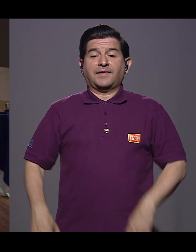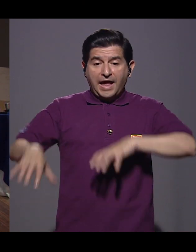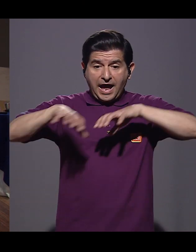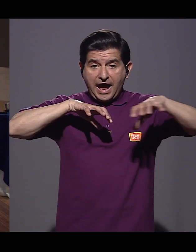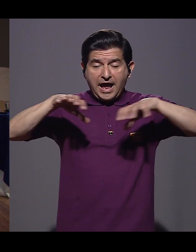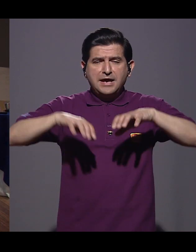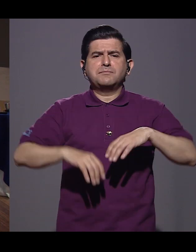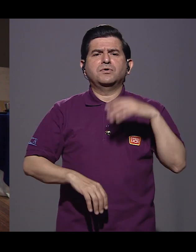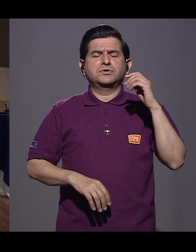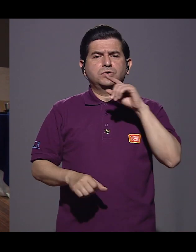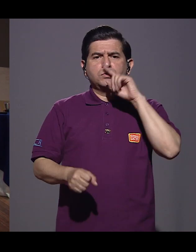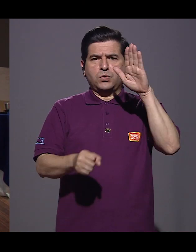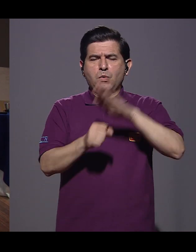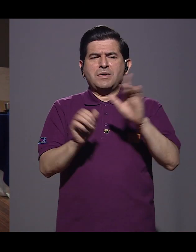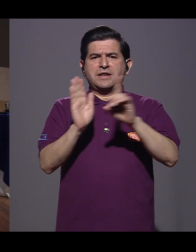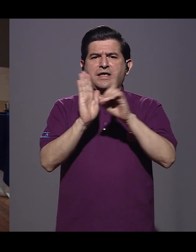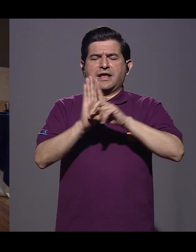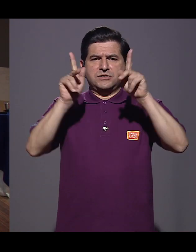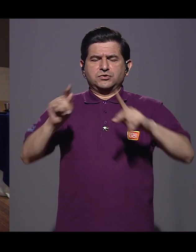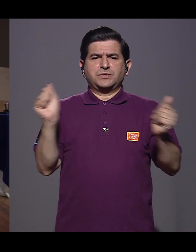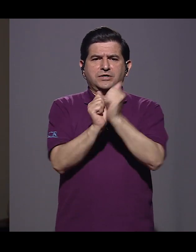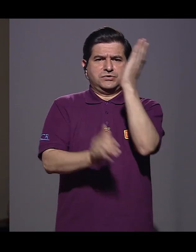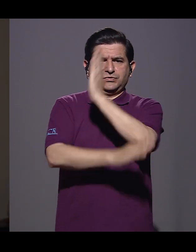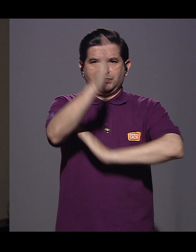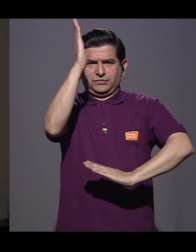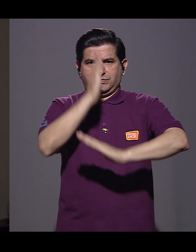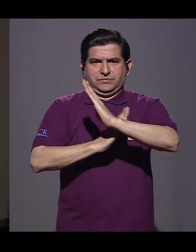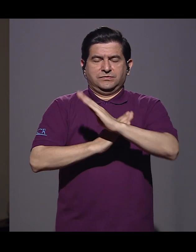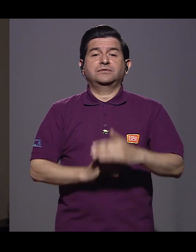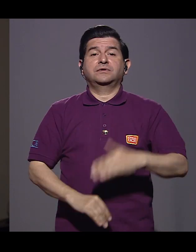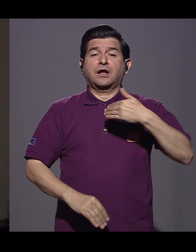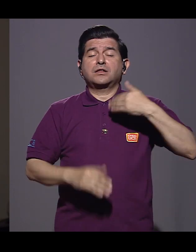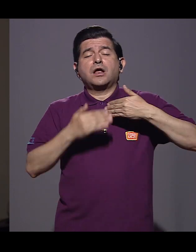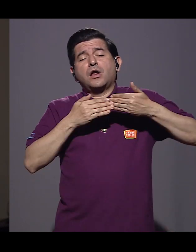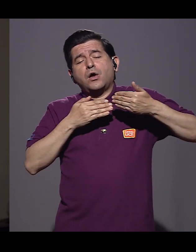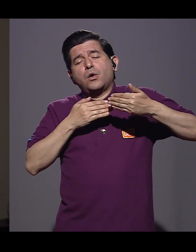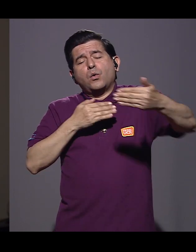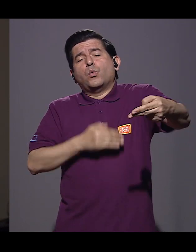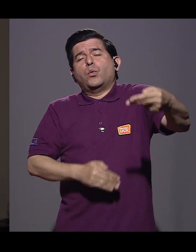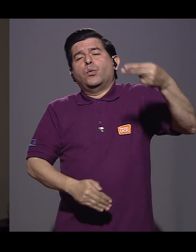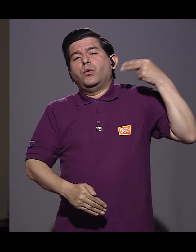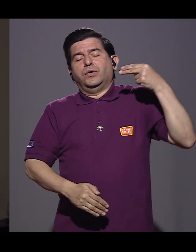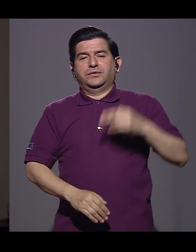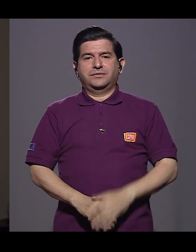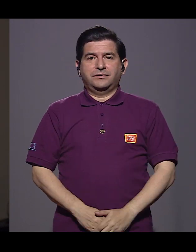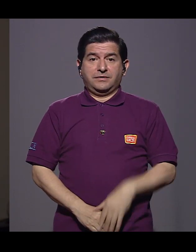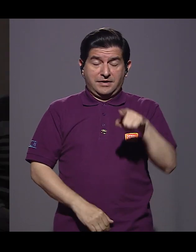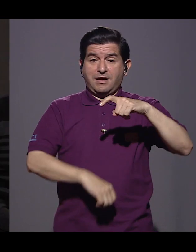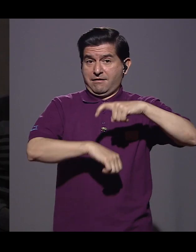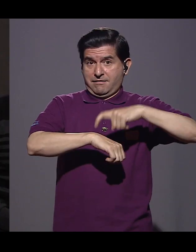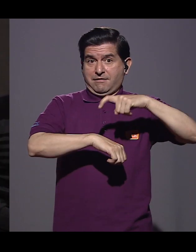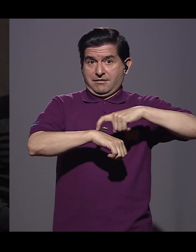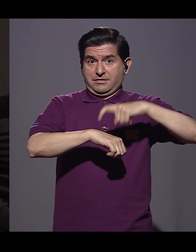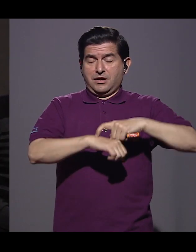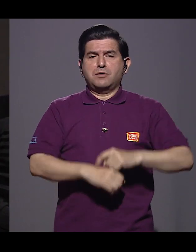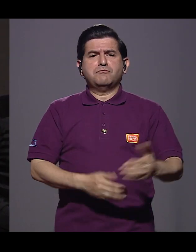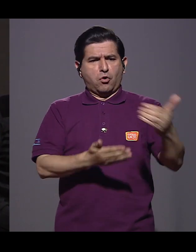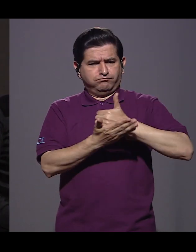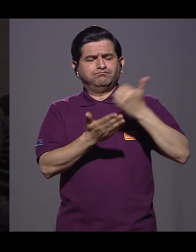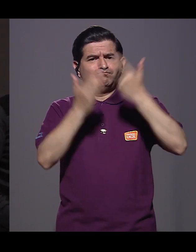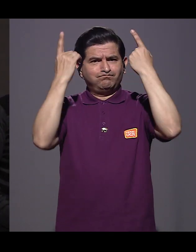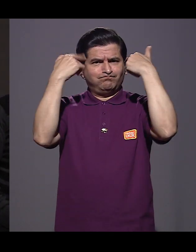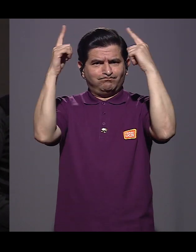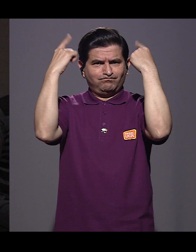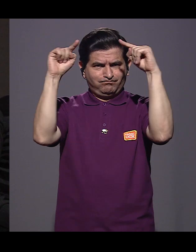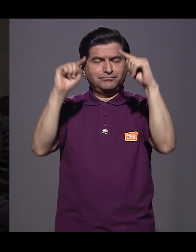El activismo para conquistar los derechos de las personas con discapacidad tiene una larga trayectoria y en ese tiempo ha